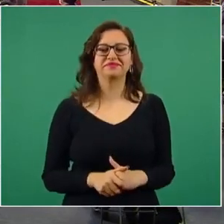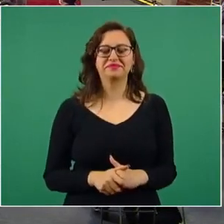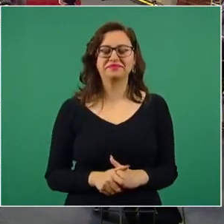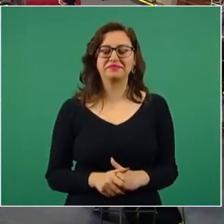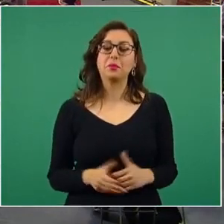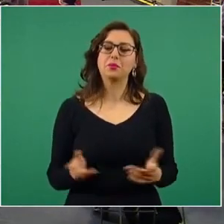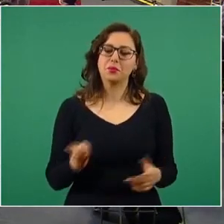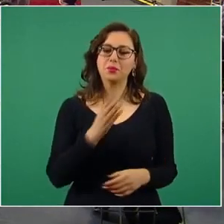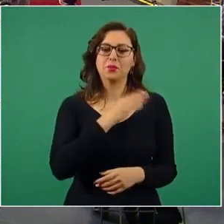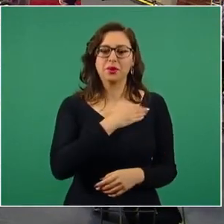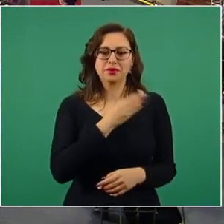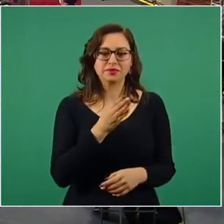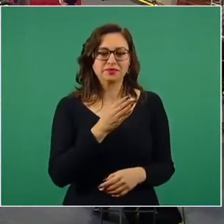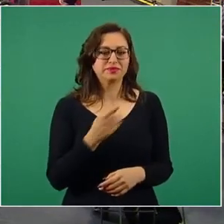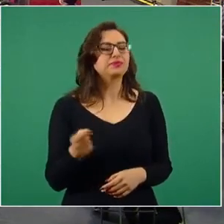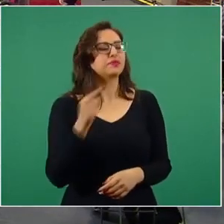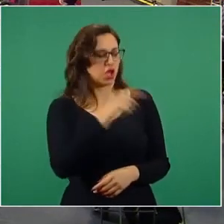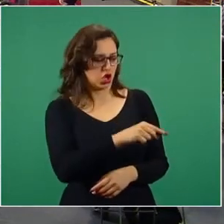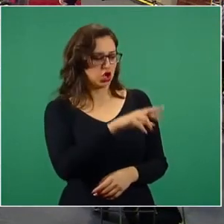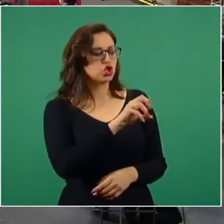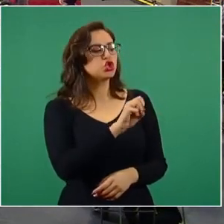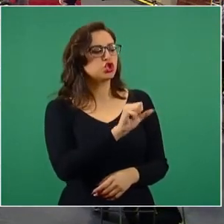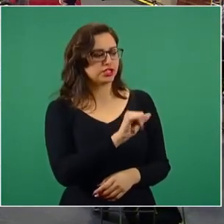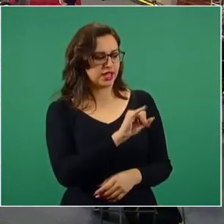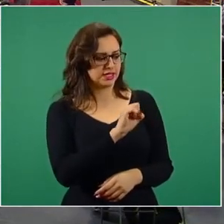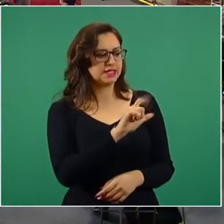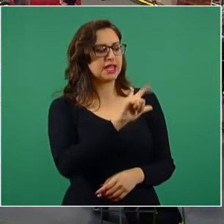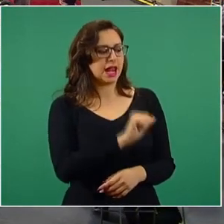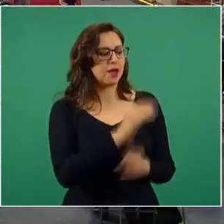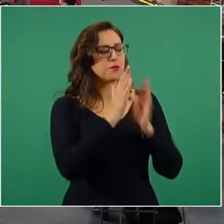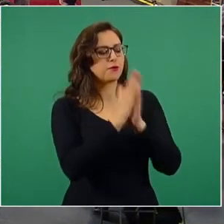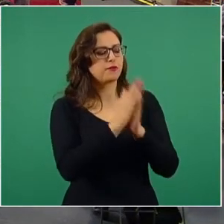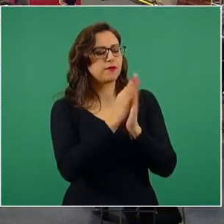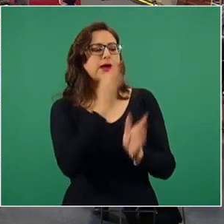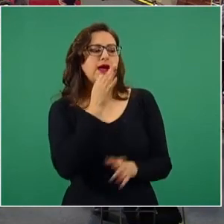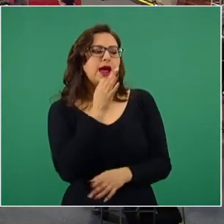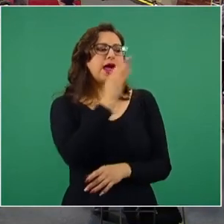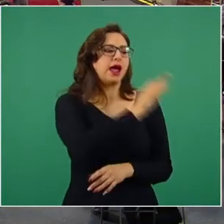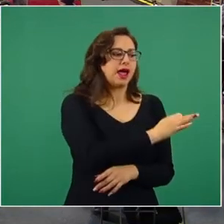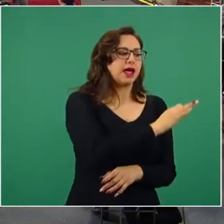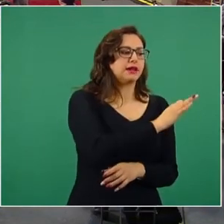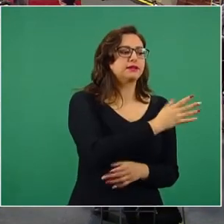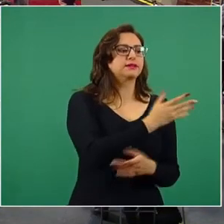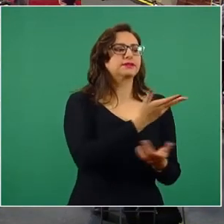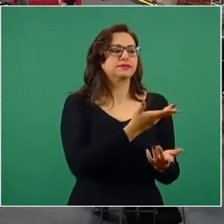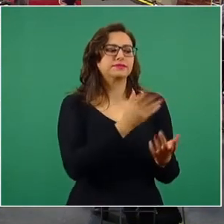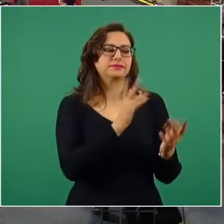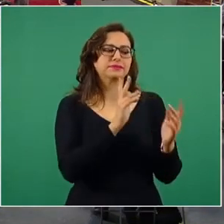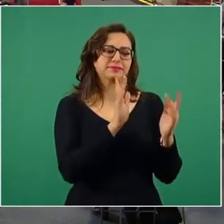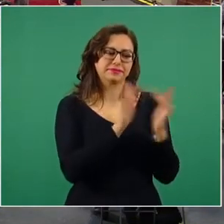Pero Rosa Isela, que platiques con Rosa Isela